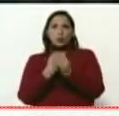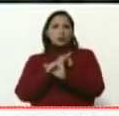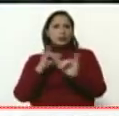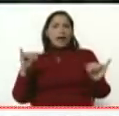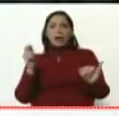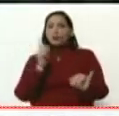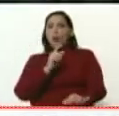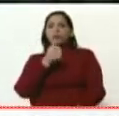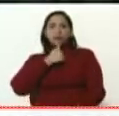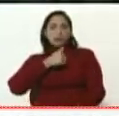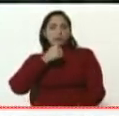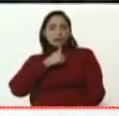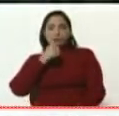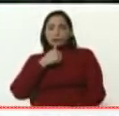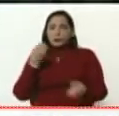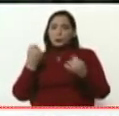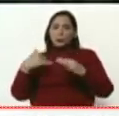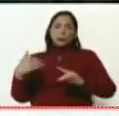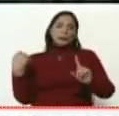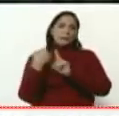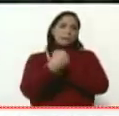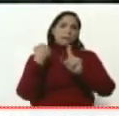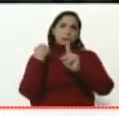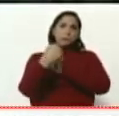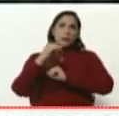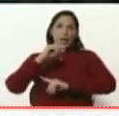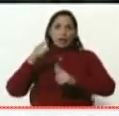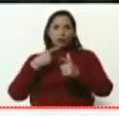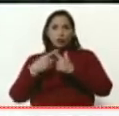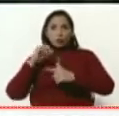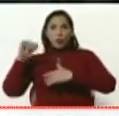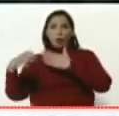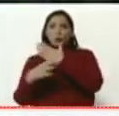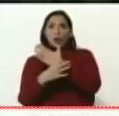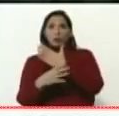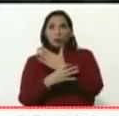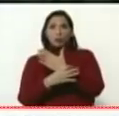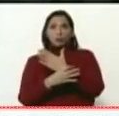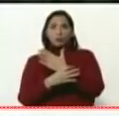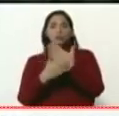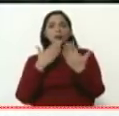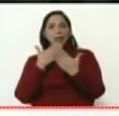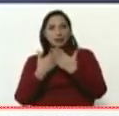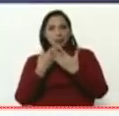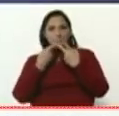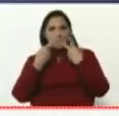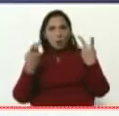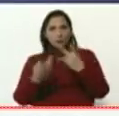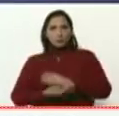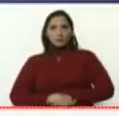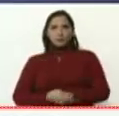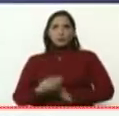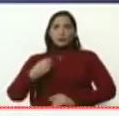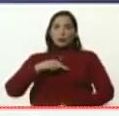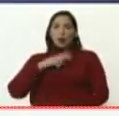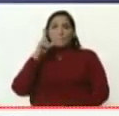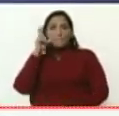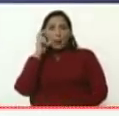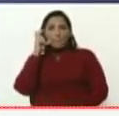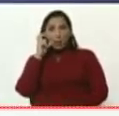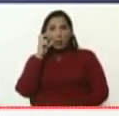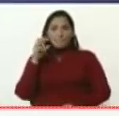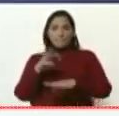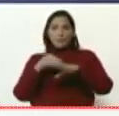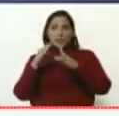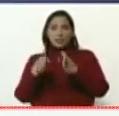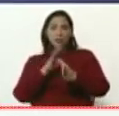más tanto maltrato. Y Guaidó, ya es historia. Muchas gracias. Escuchamos declaraciones del ministro del